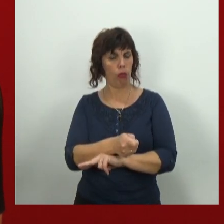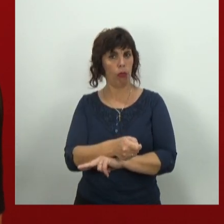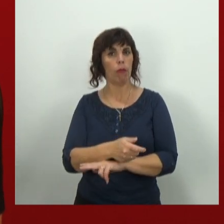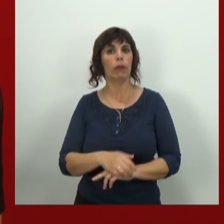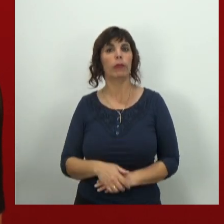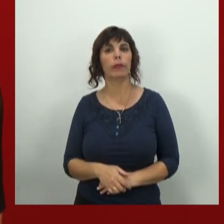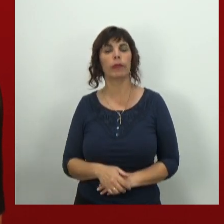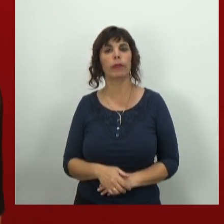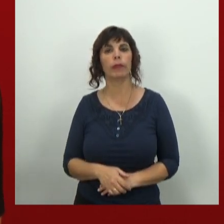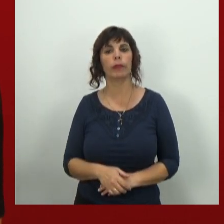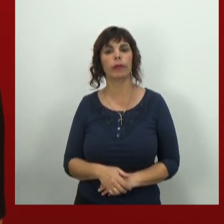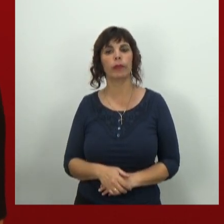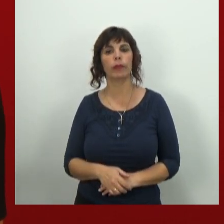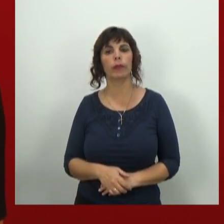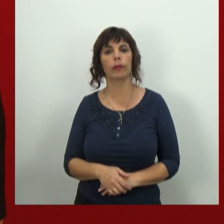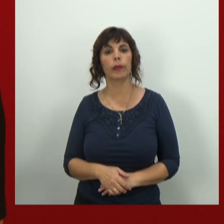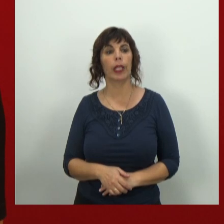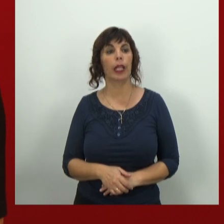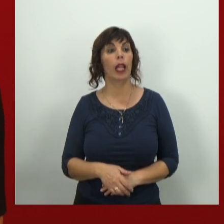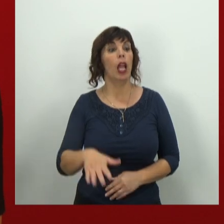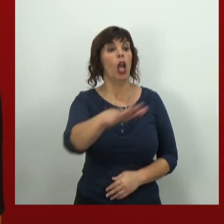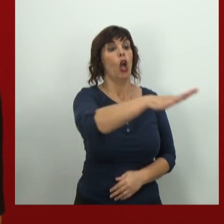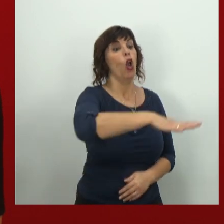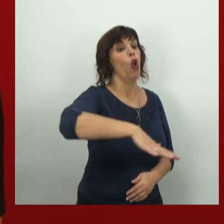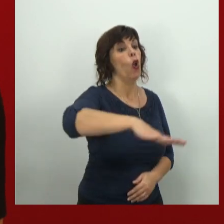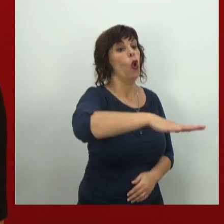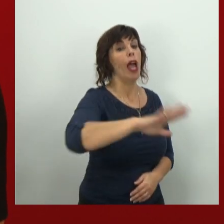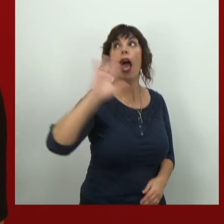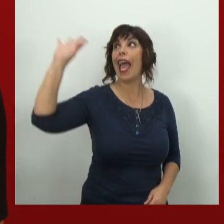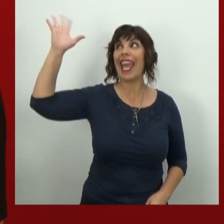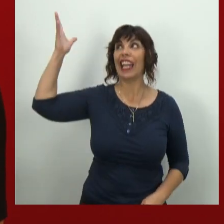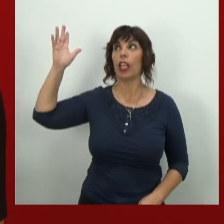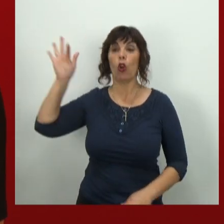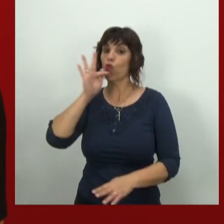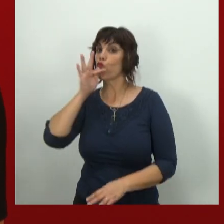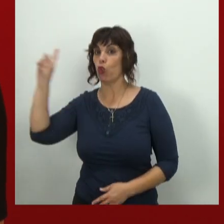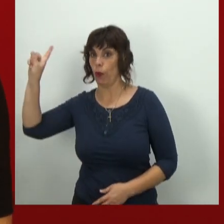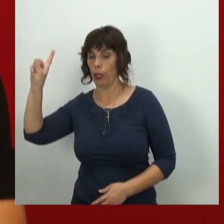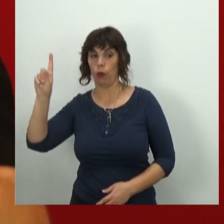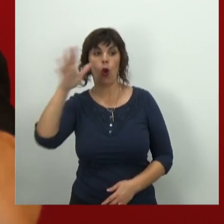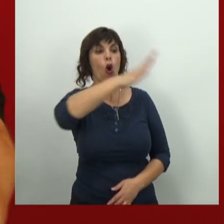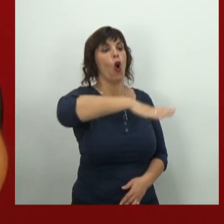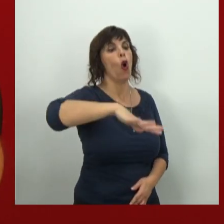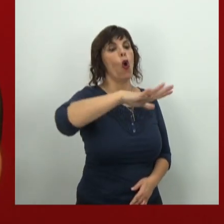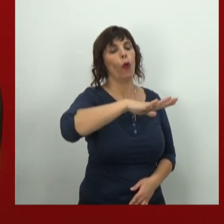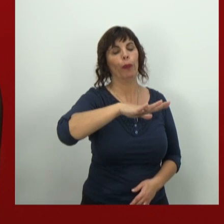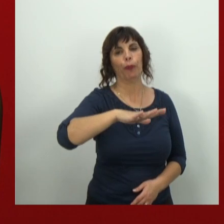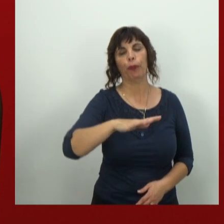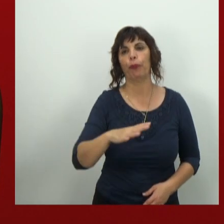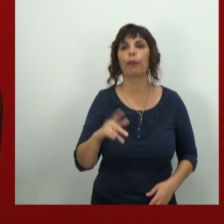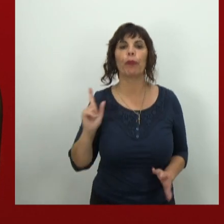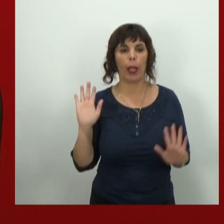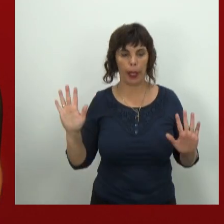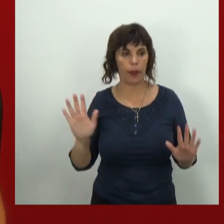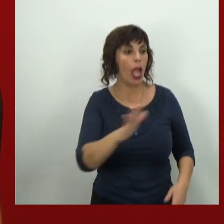entonces la persona del paraíso, no en el cielo, en el paraíso, porque las personas que ahora son